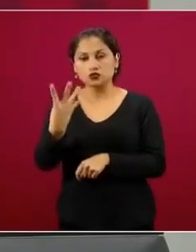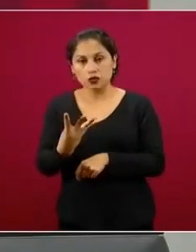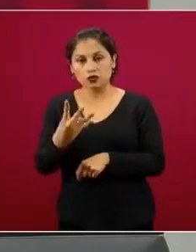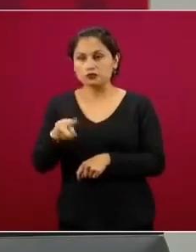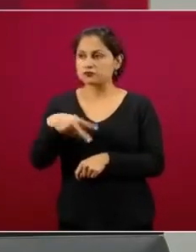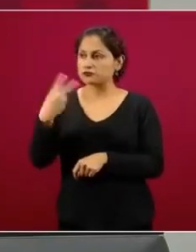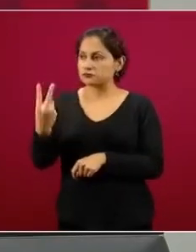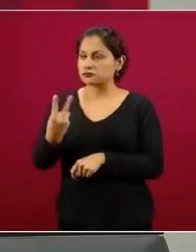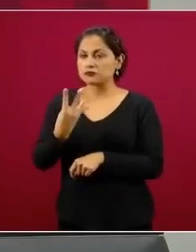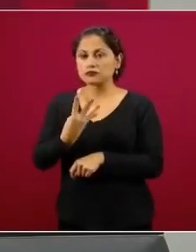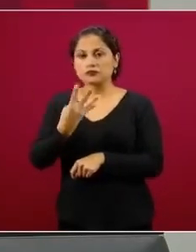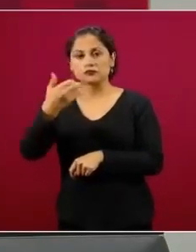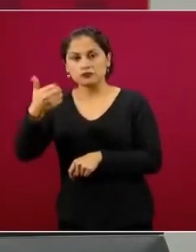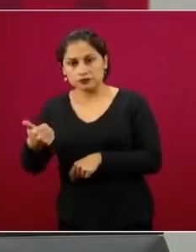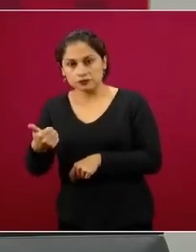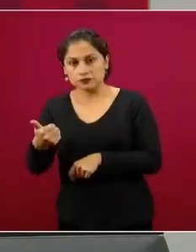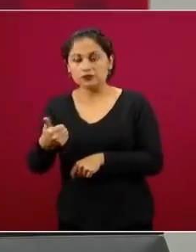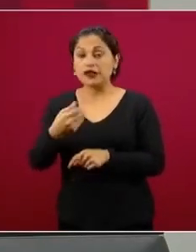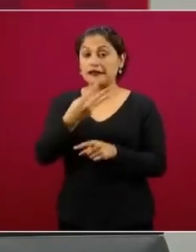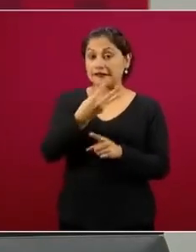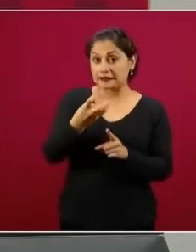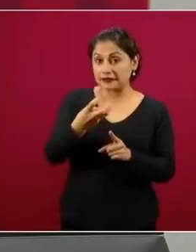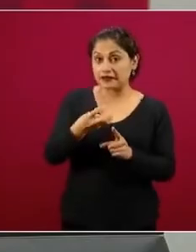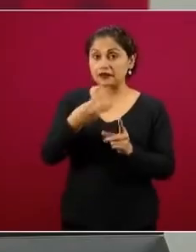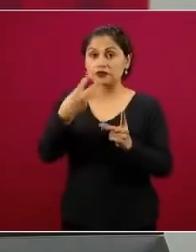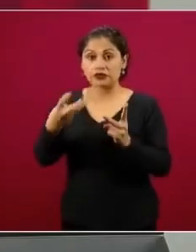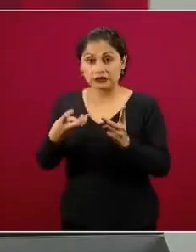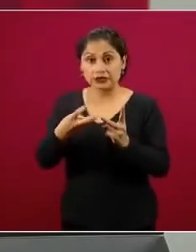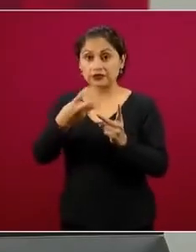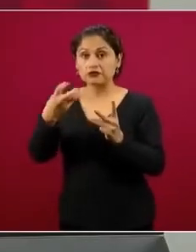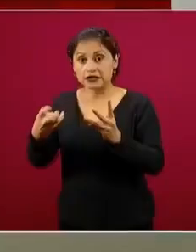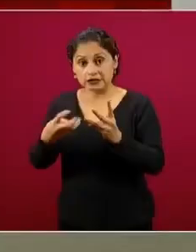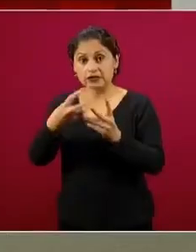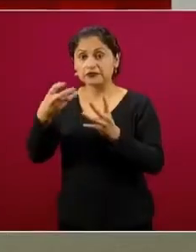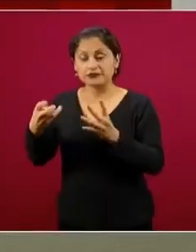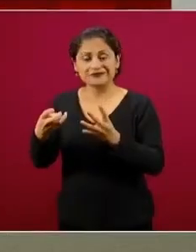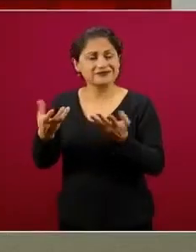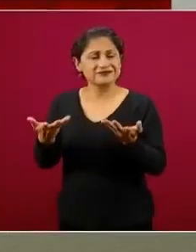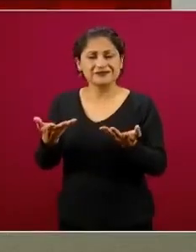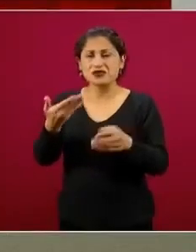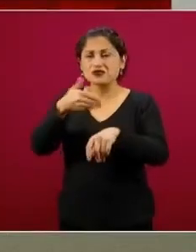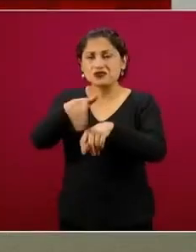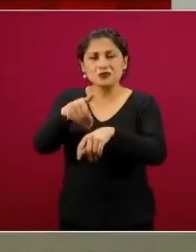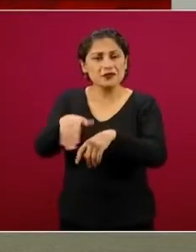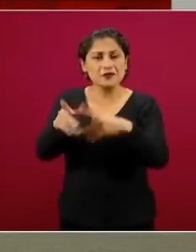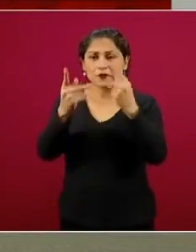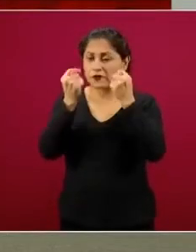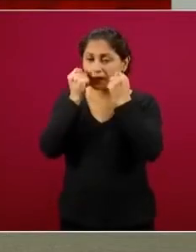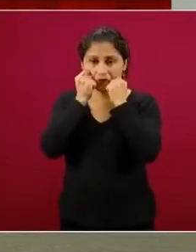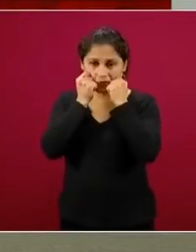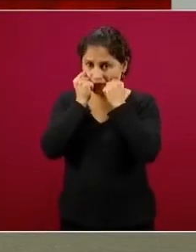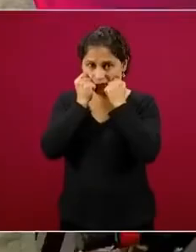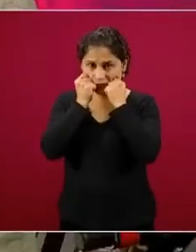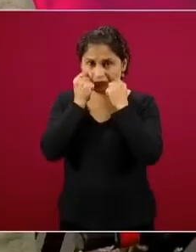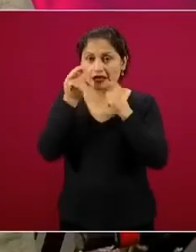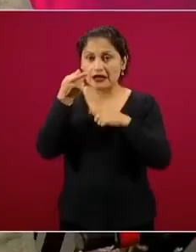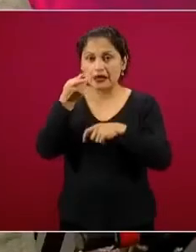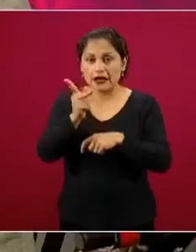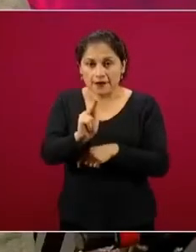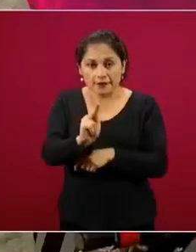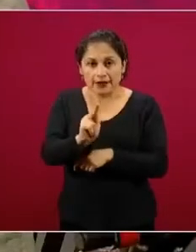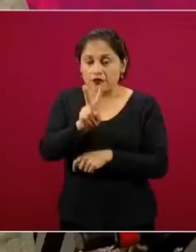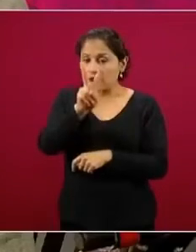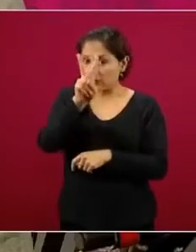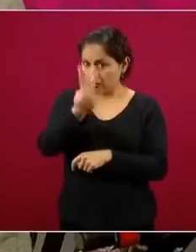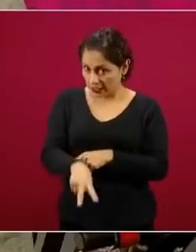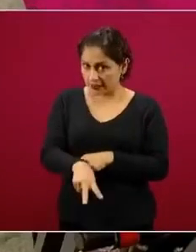no importa, o 300 y luego 300 y luego 300. Lo que quiere decir es que al día siguiente vamos a